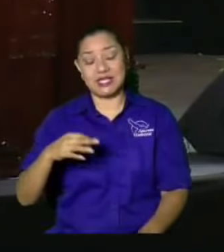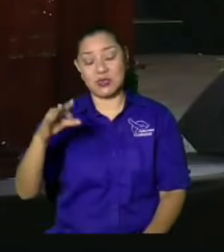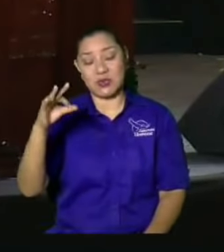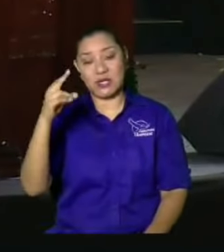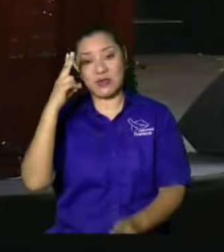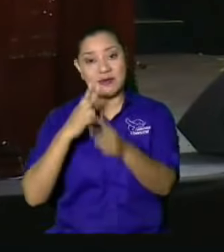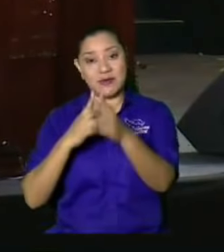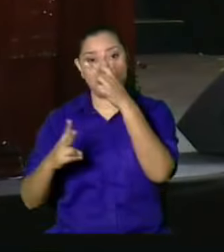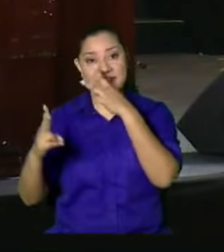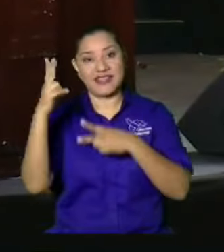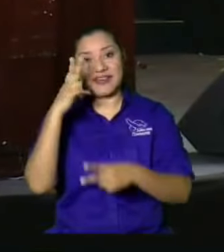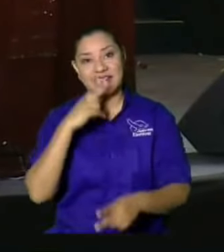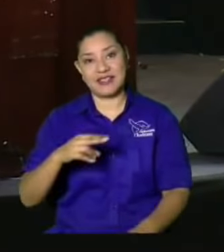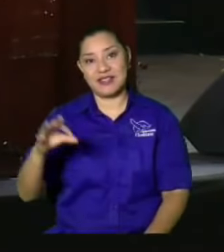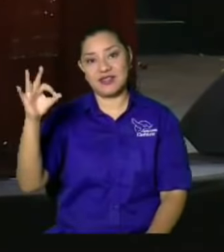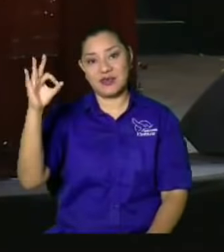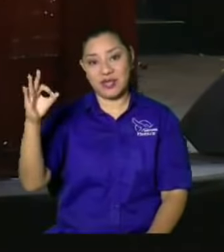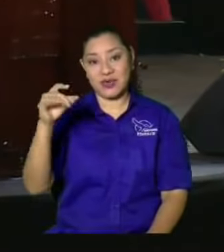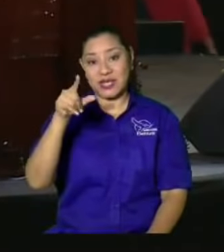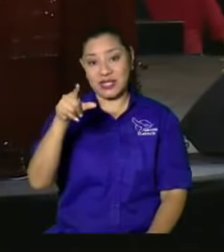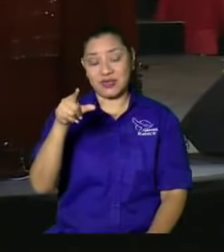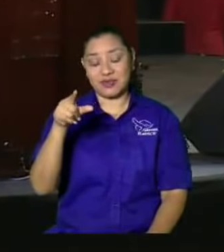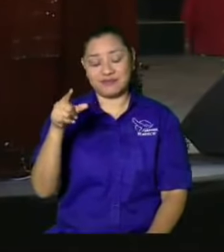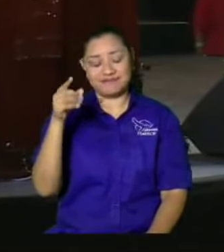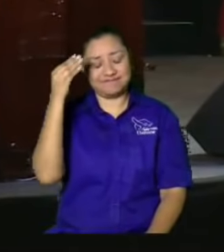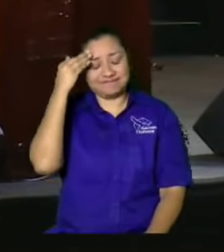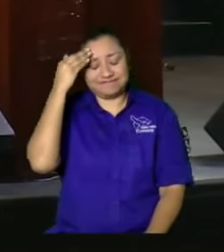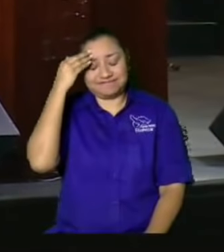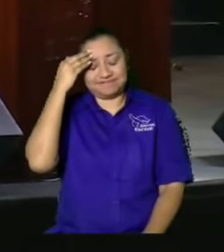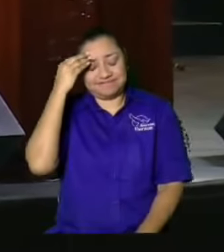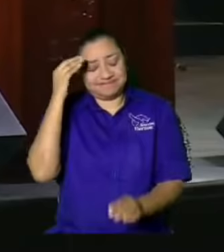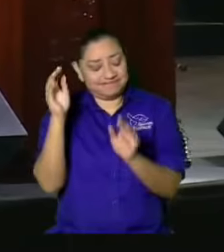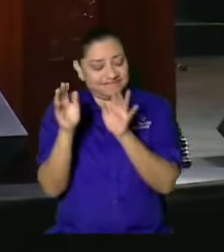viene tu hijo, aquel hijo que lo diste por perdido. Por eso